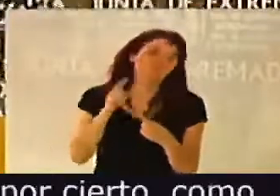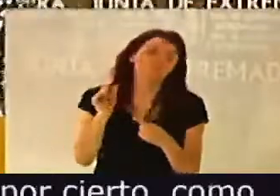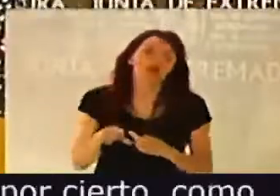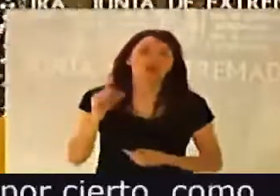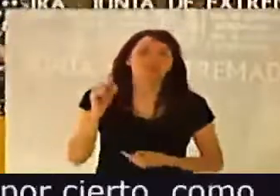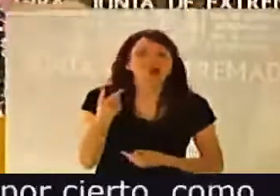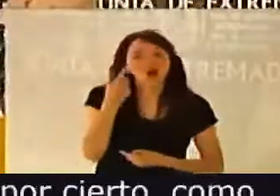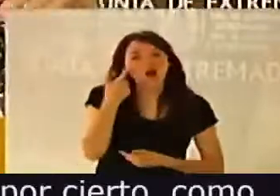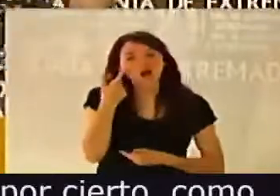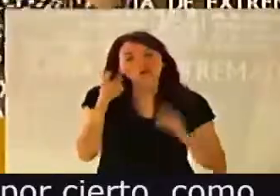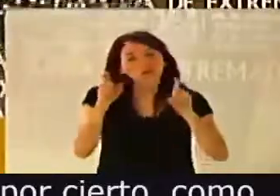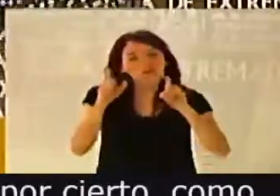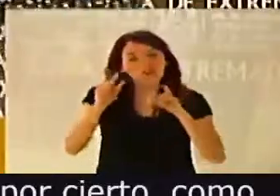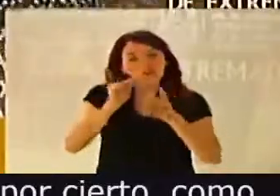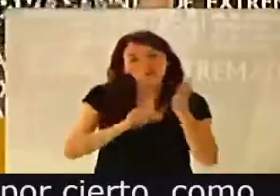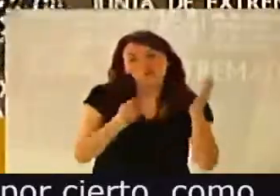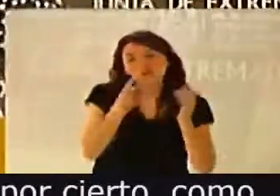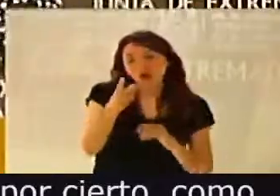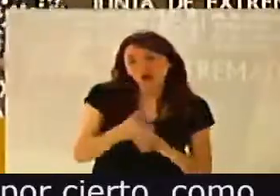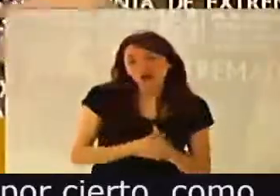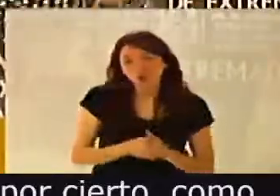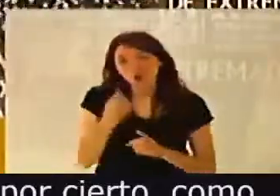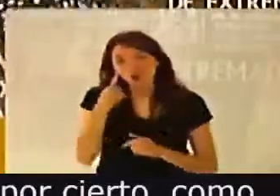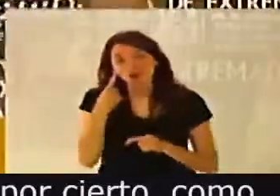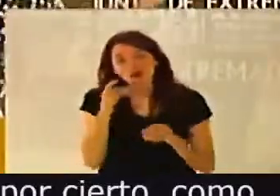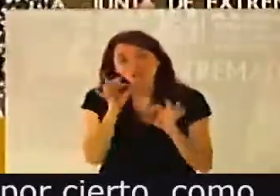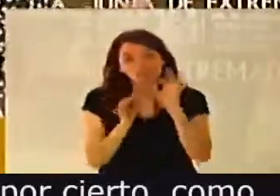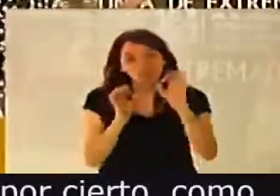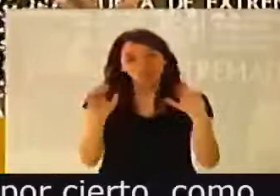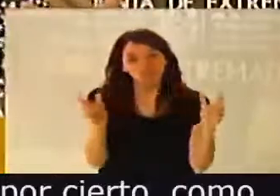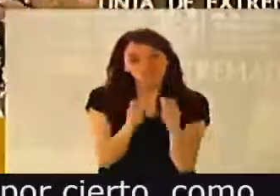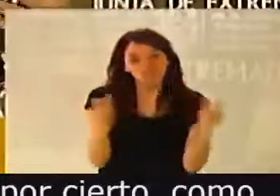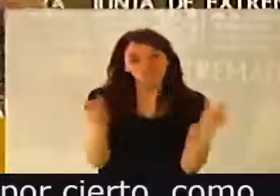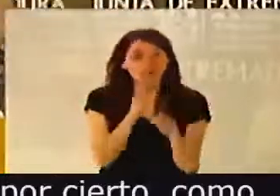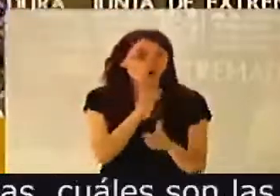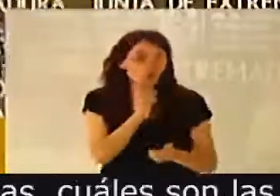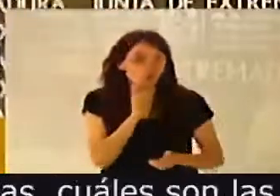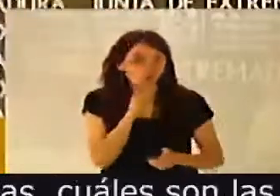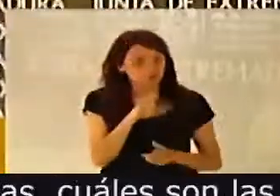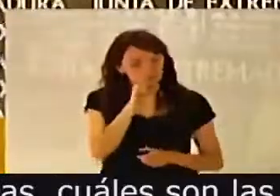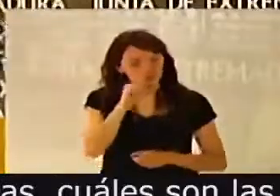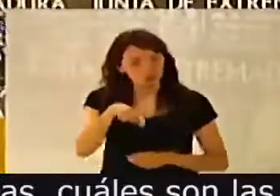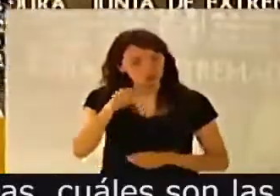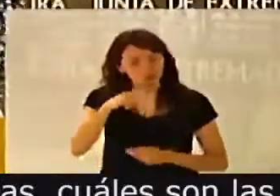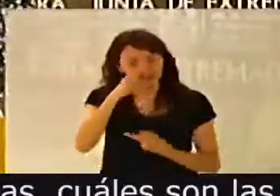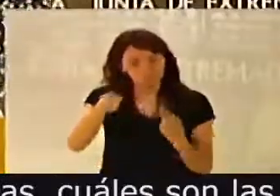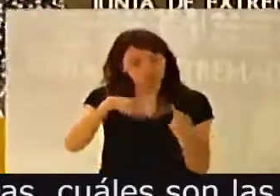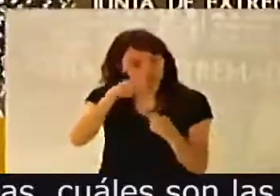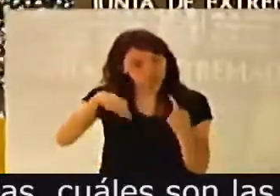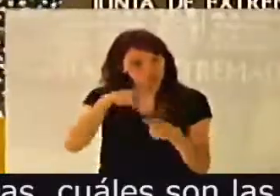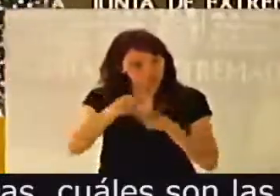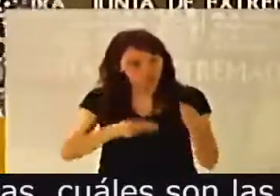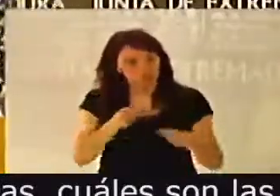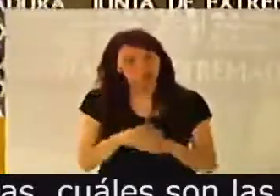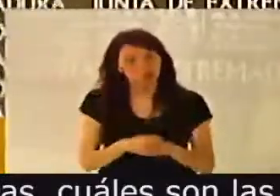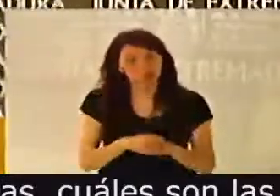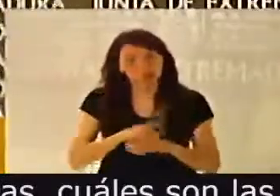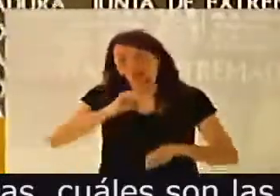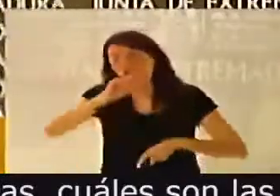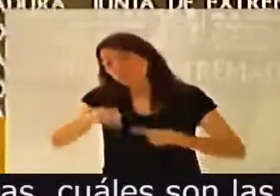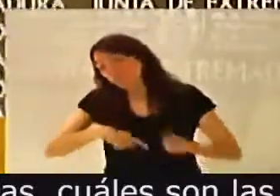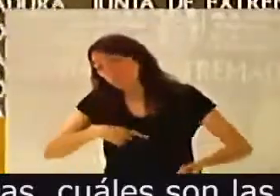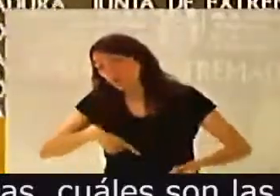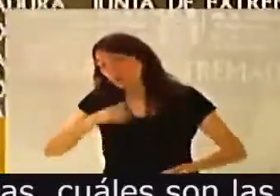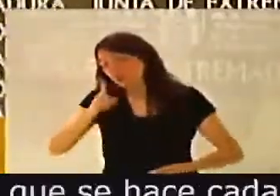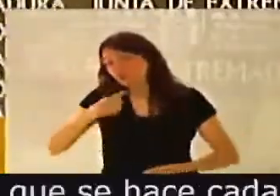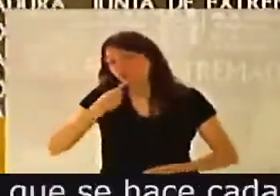las plantillas, cuáles son las ratios, cuáles son las necesidades. Eso es algo que se hace cada año. Luego le podemos poner el apellido